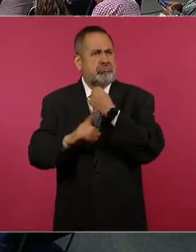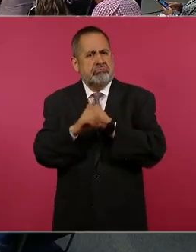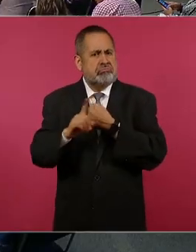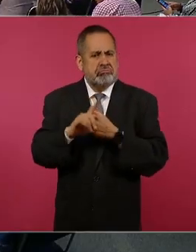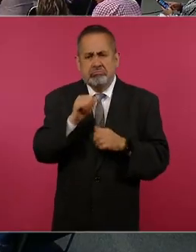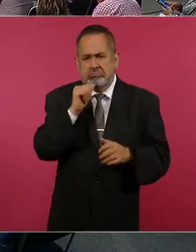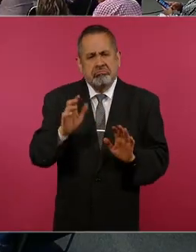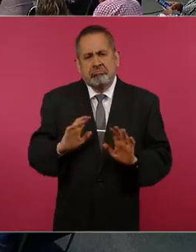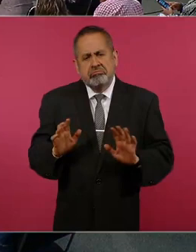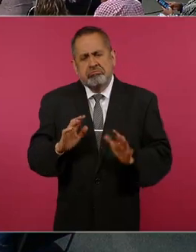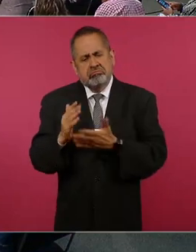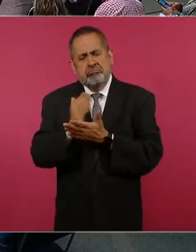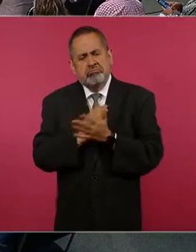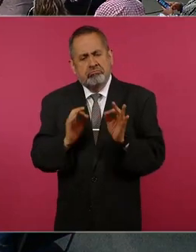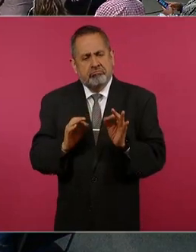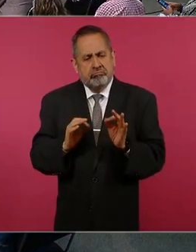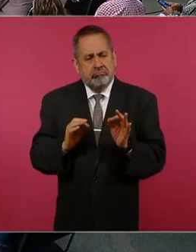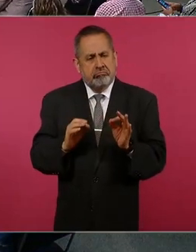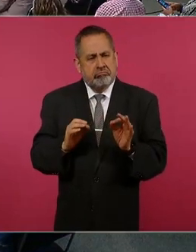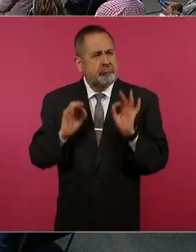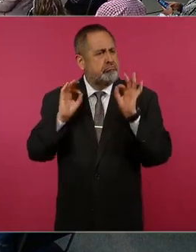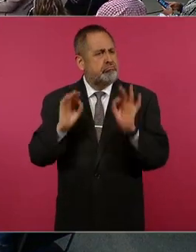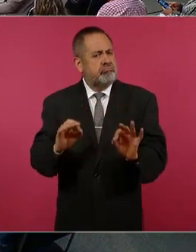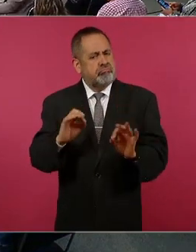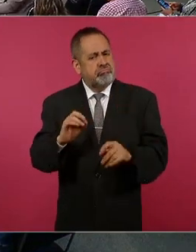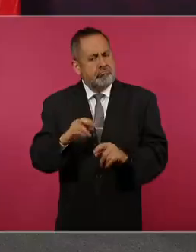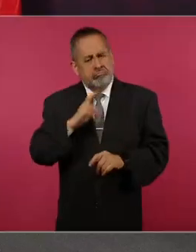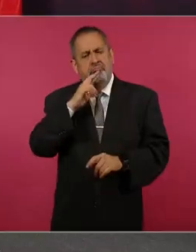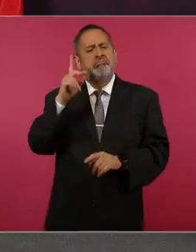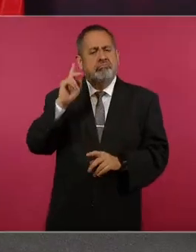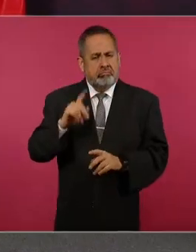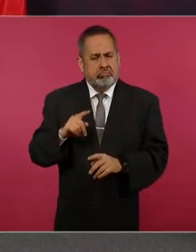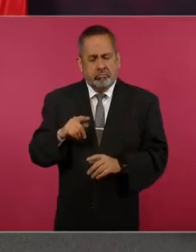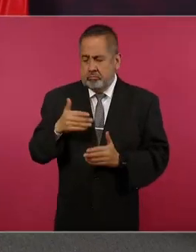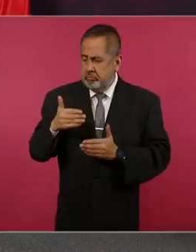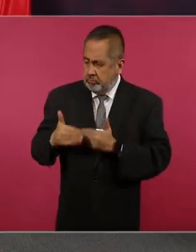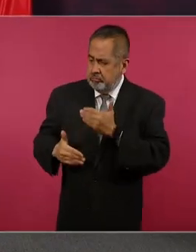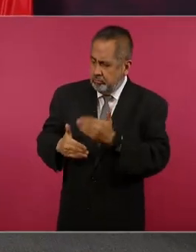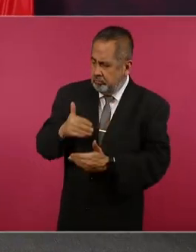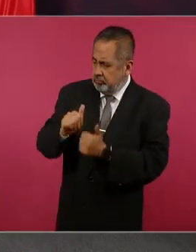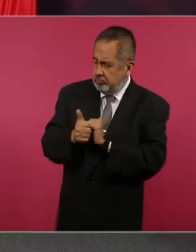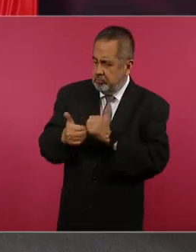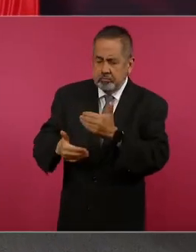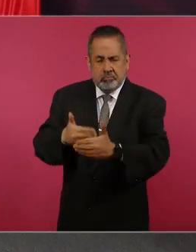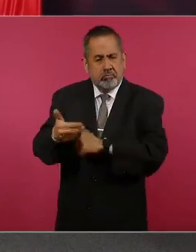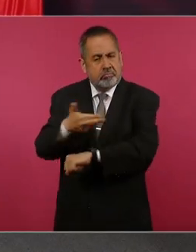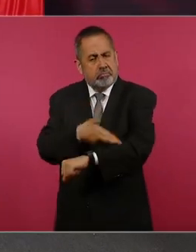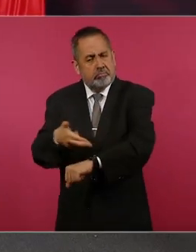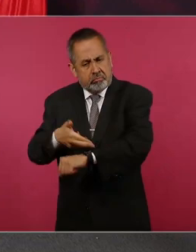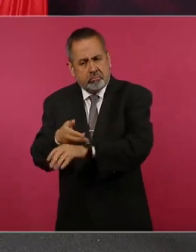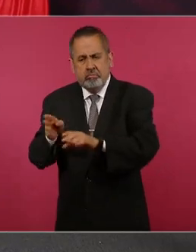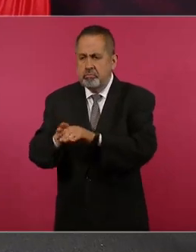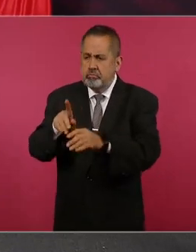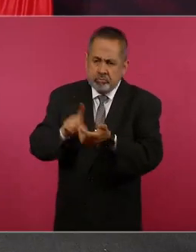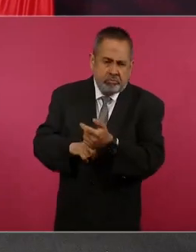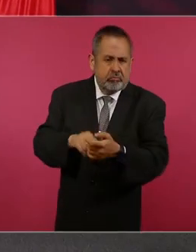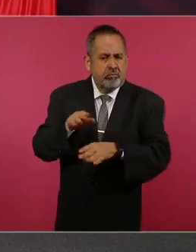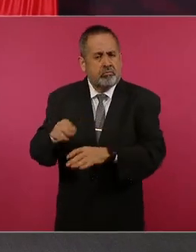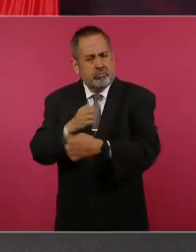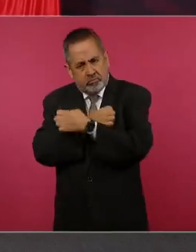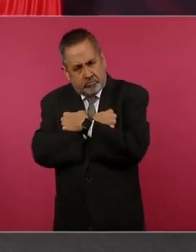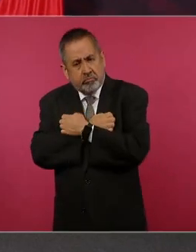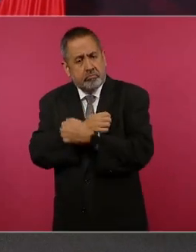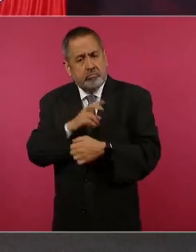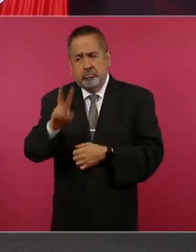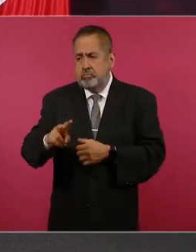al contrario, hemos avanzado en materia educativa con el